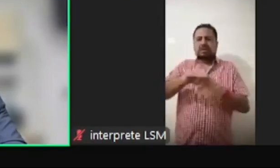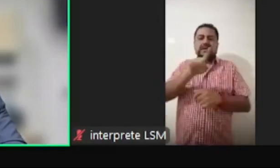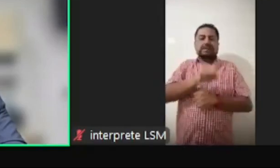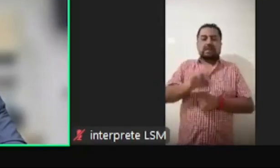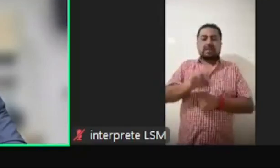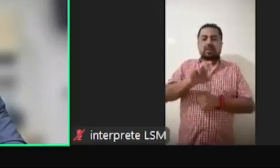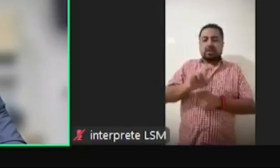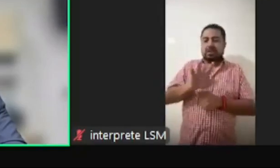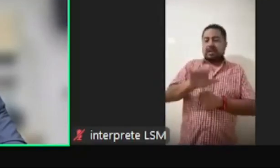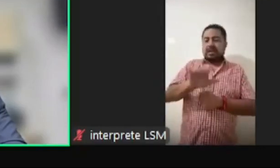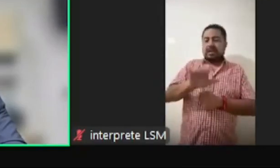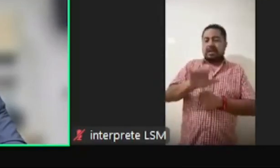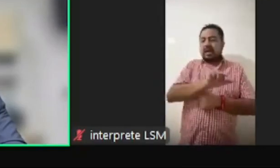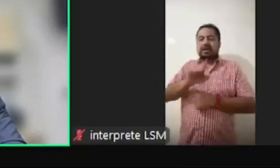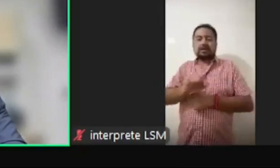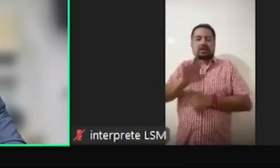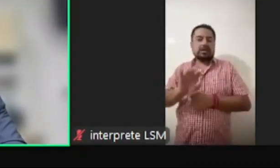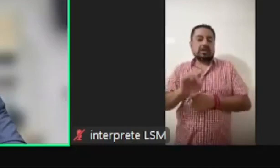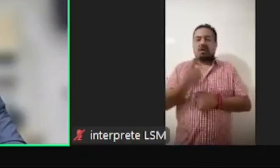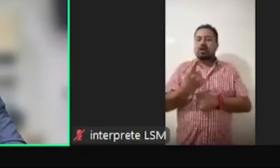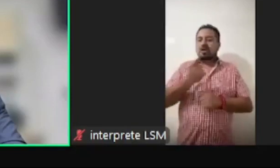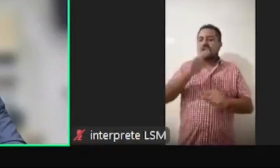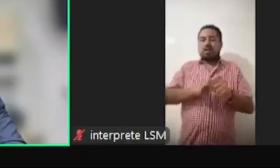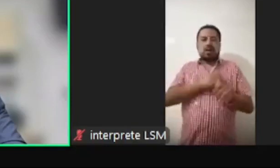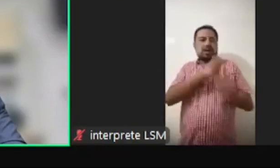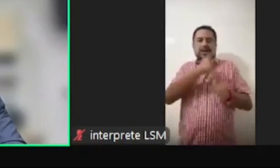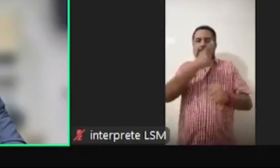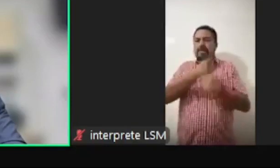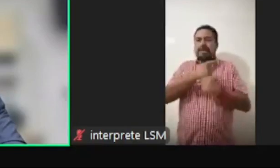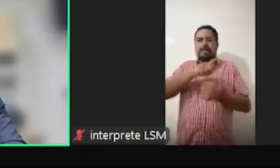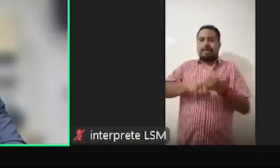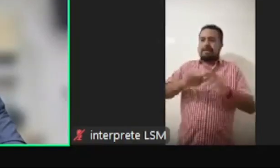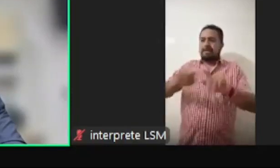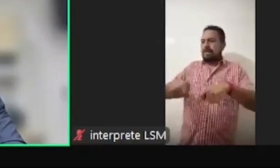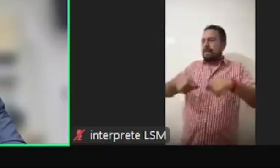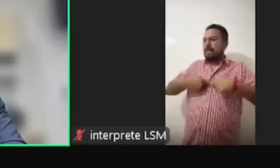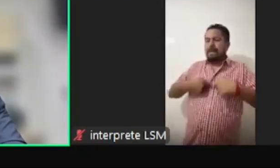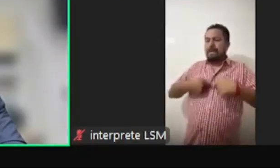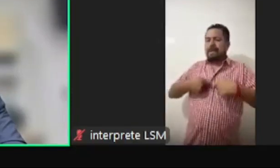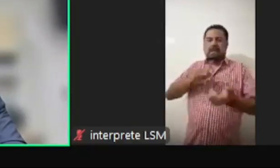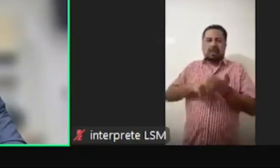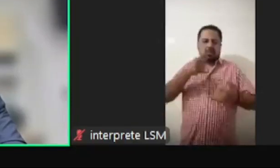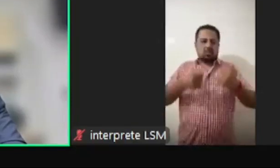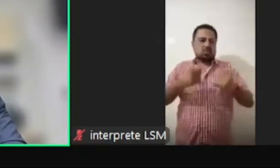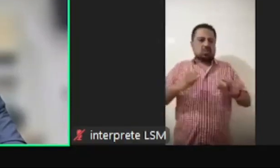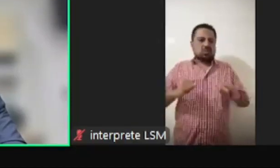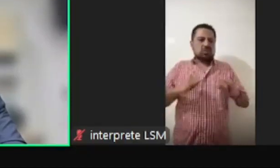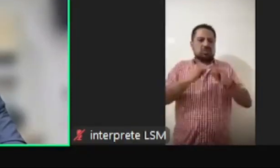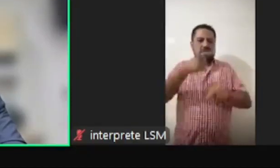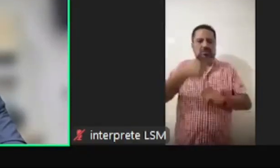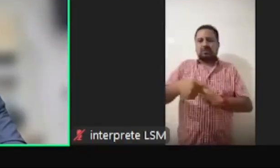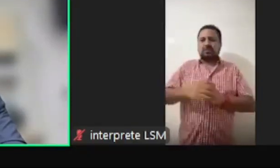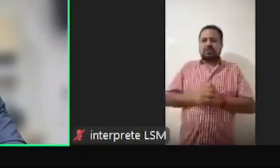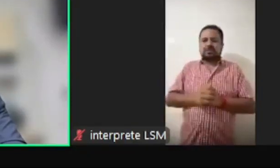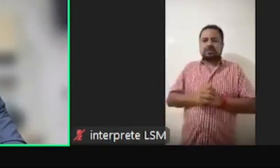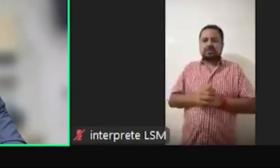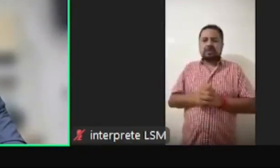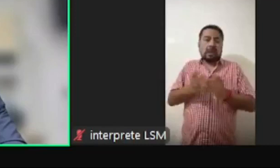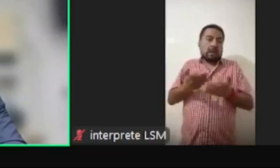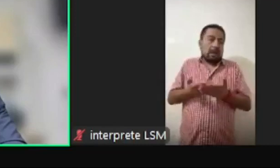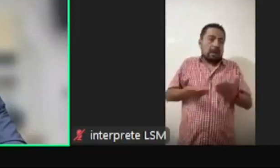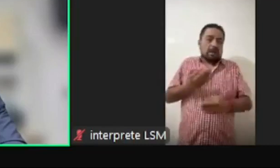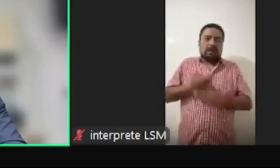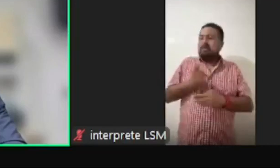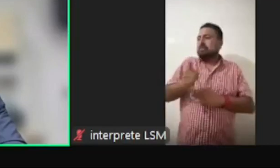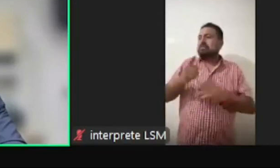electoral 131 por ser este el primero a recibirse en esta instancia jurisdiccional. En el caso, el actor se duele por la violación